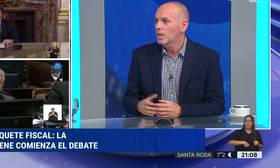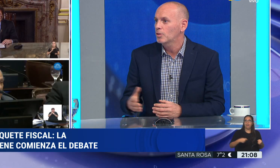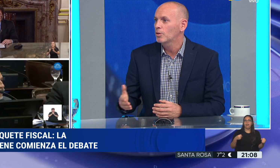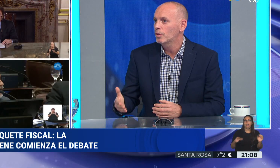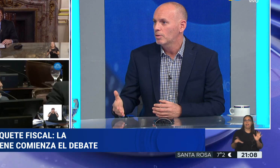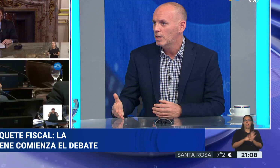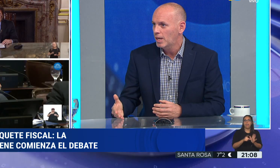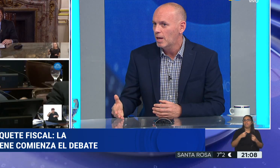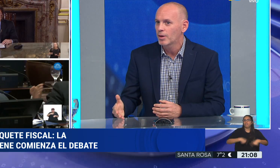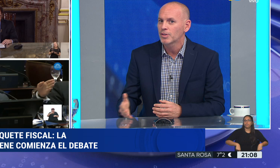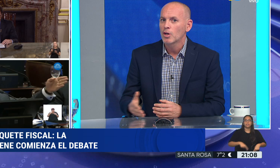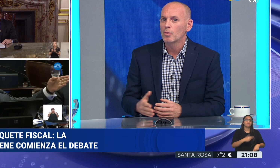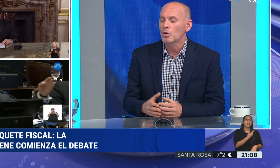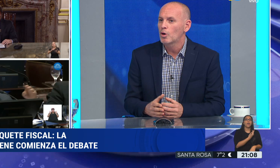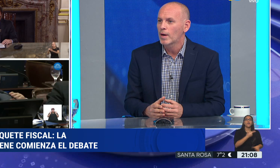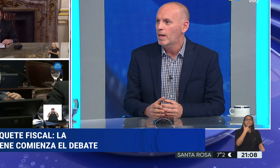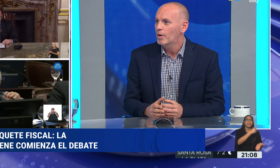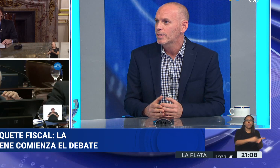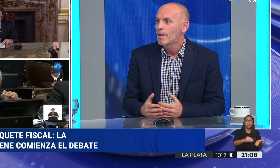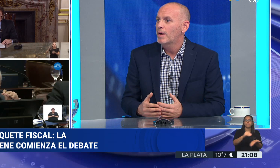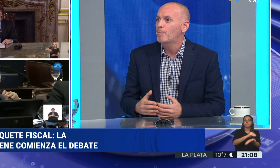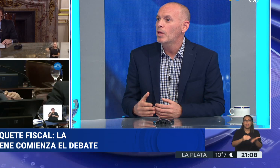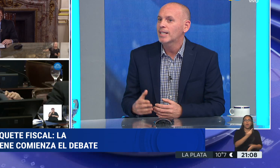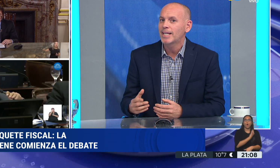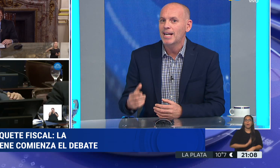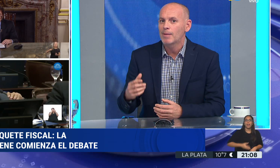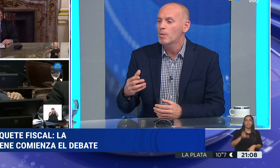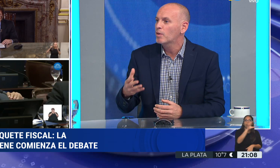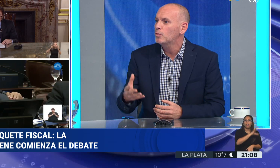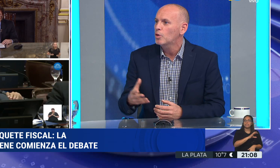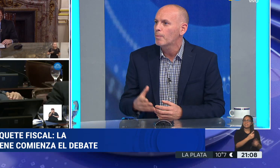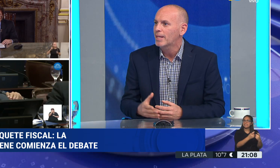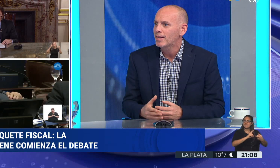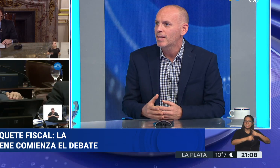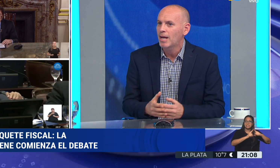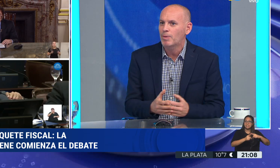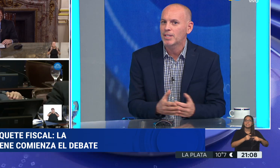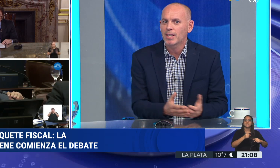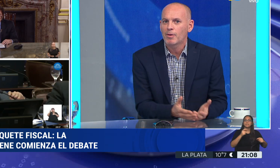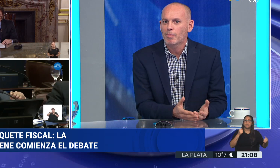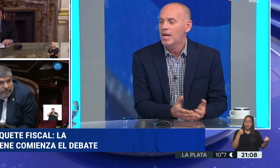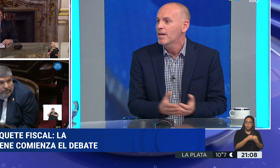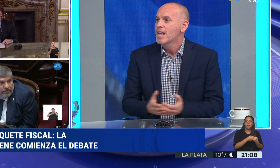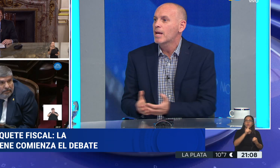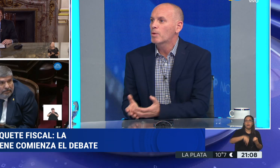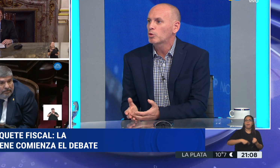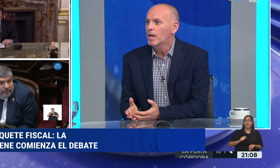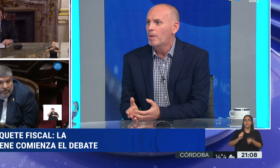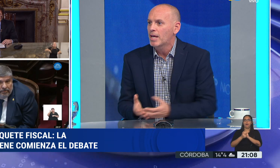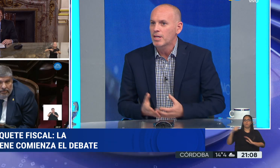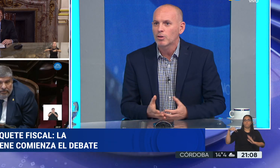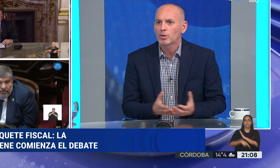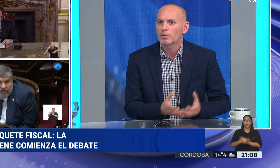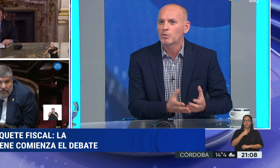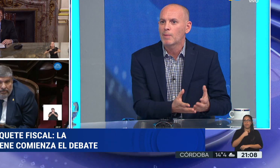acuerdos tanto con legisladores como con gobernadores para poder hacer el cambio profundo que pretende el presidente Javier Milei y que propuso en